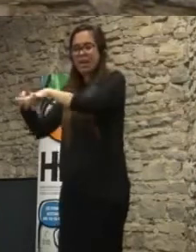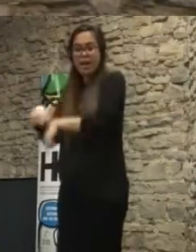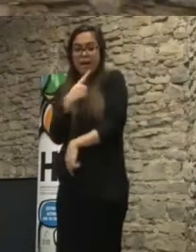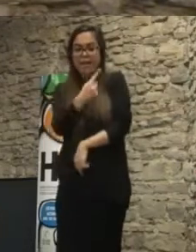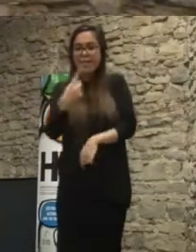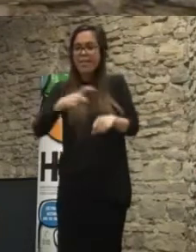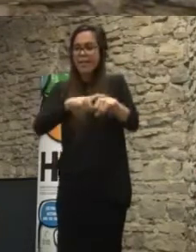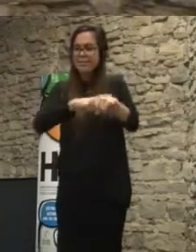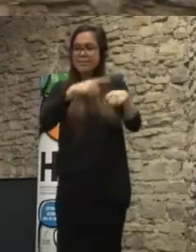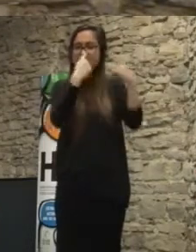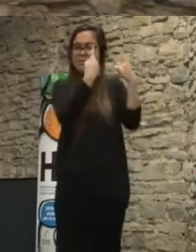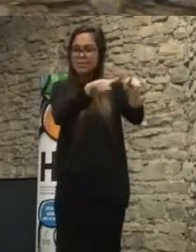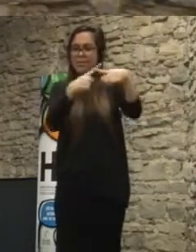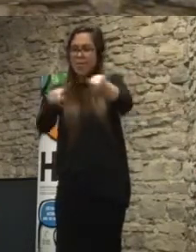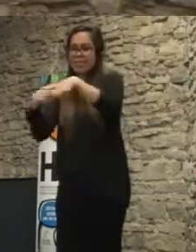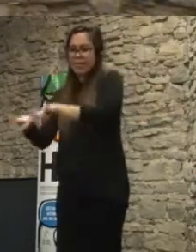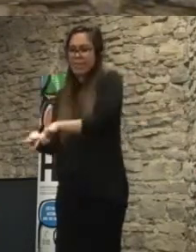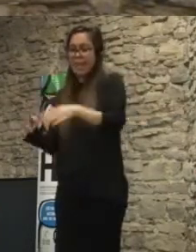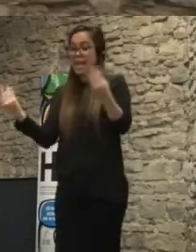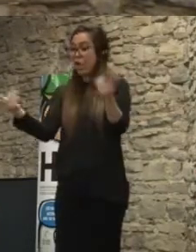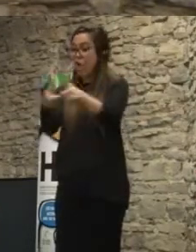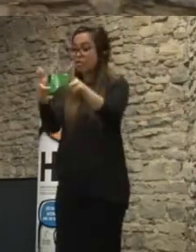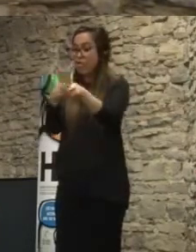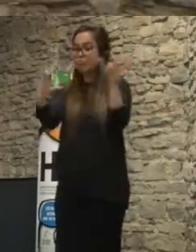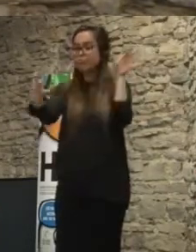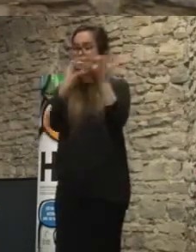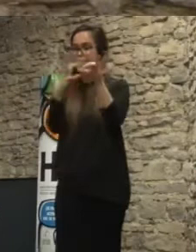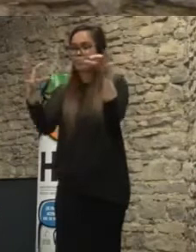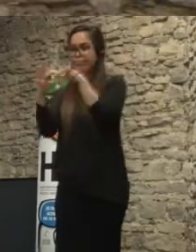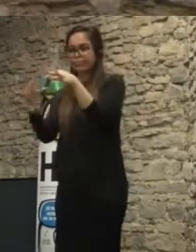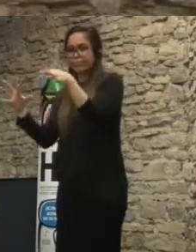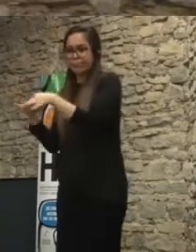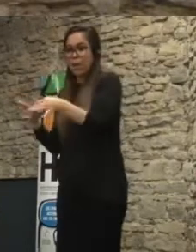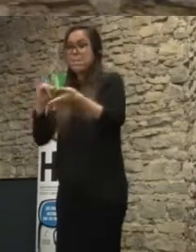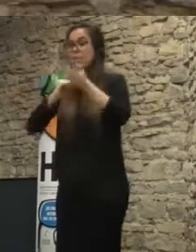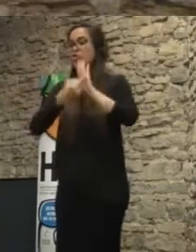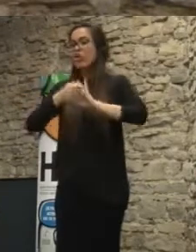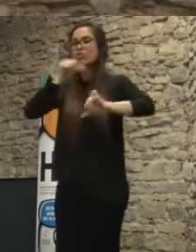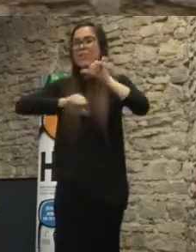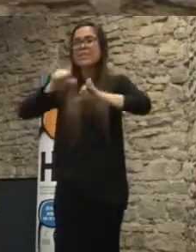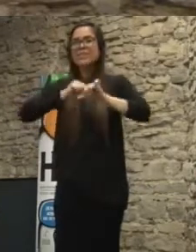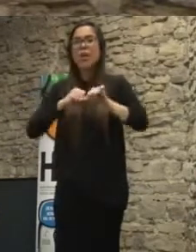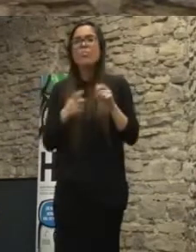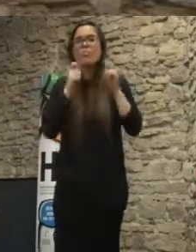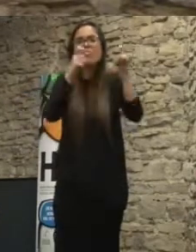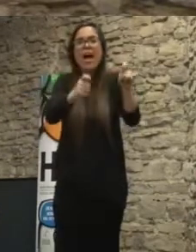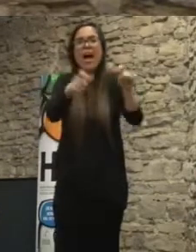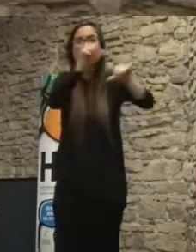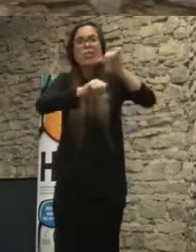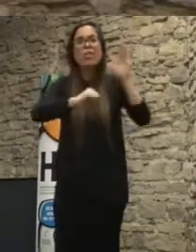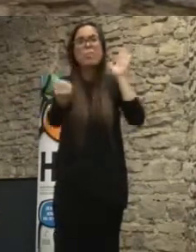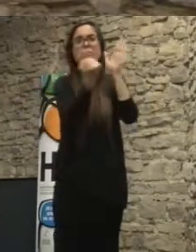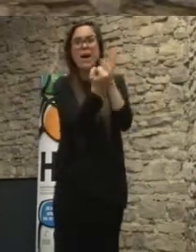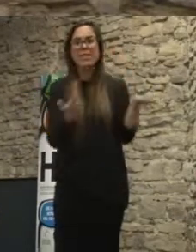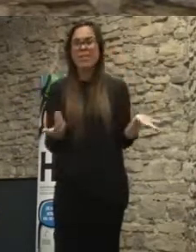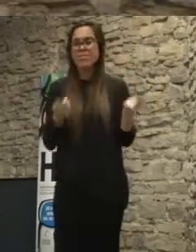no solo con sus socios. El proyecto asociativo es lo que legitima una asociación en la sociedad y lo que la conecta con la sociedad.